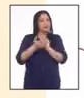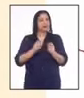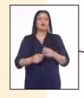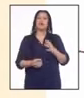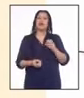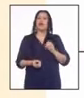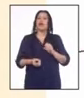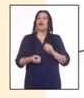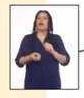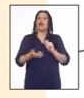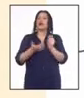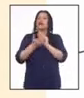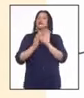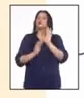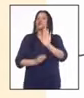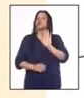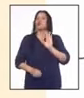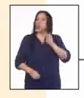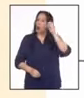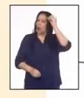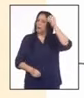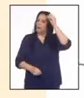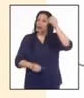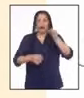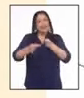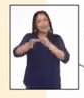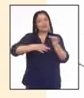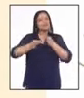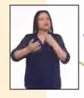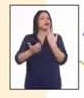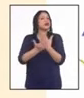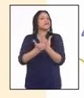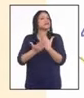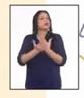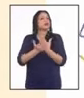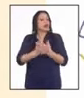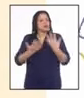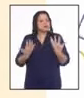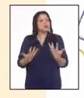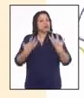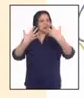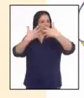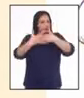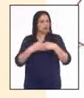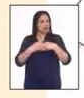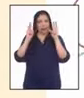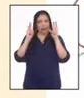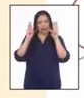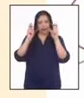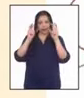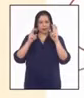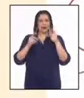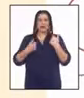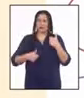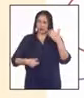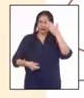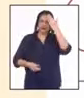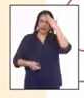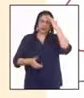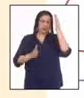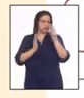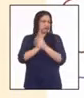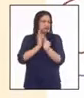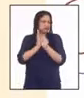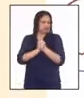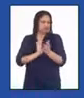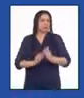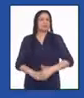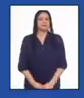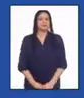punto de vista y argumenta su postura con relación al tema que domina.